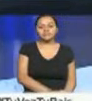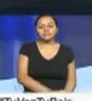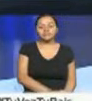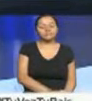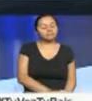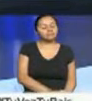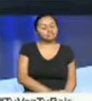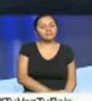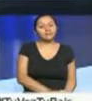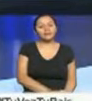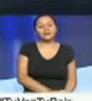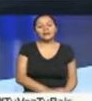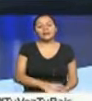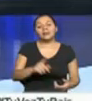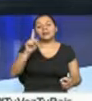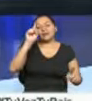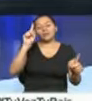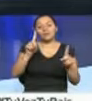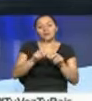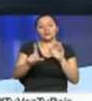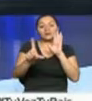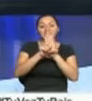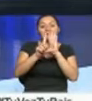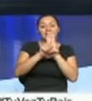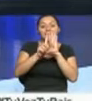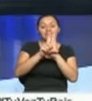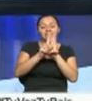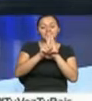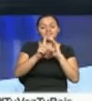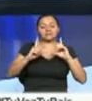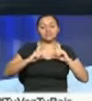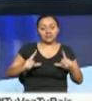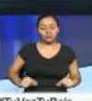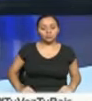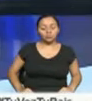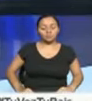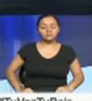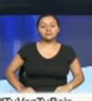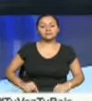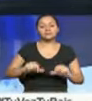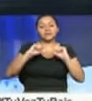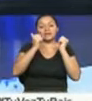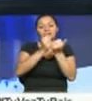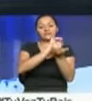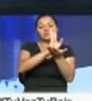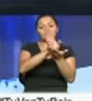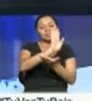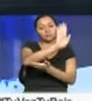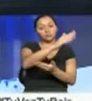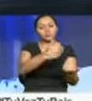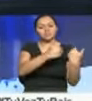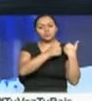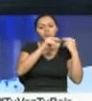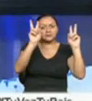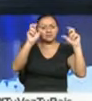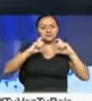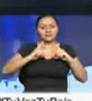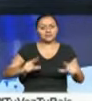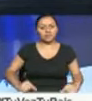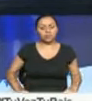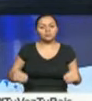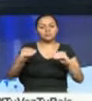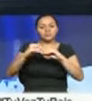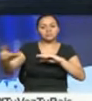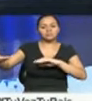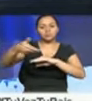Como parte del tratamiento del proyecto de Código Orgánico de la Salud, la Mesa Legislativa de la Asamblea Nacional continuará recibiendo